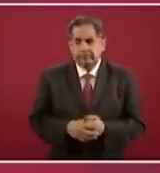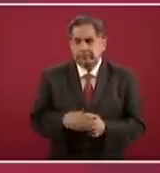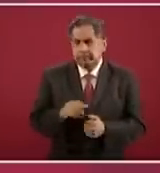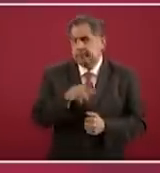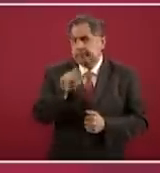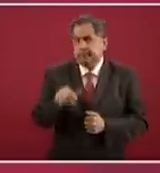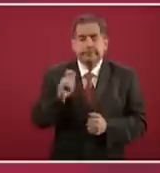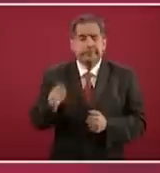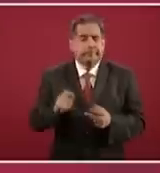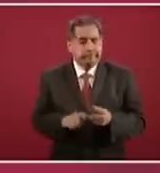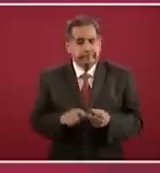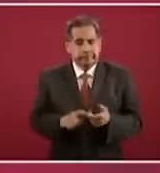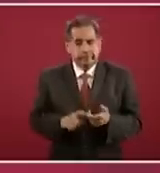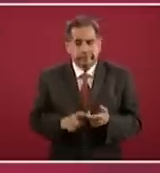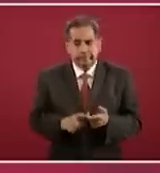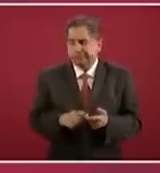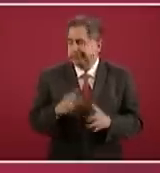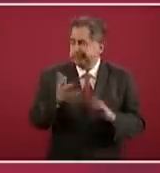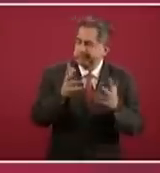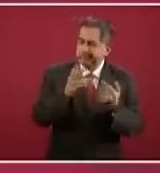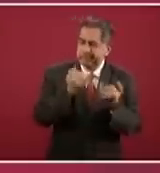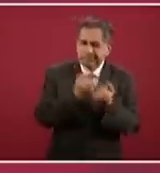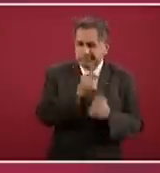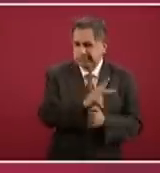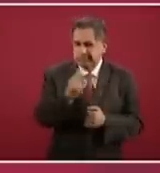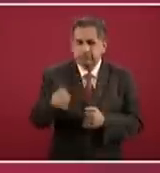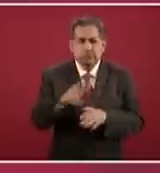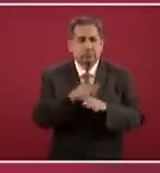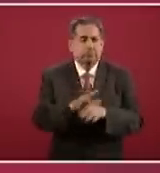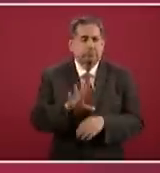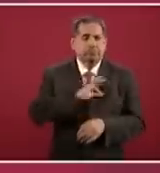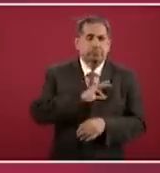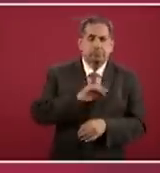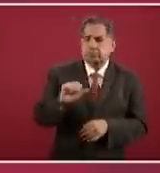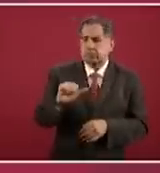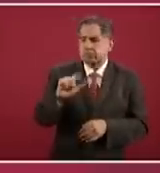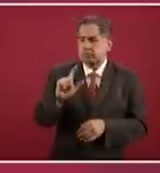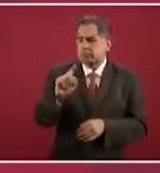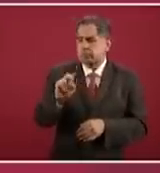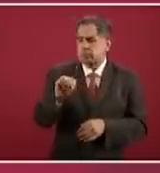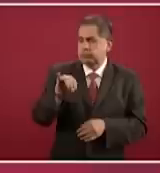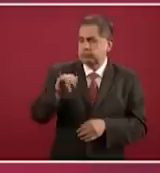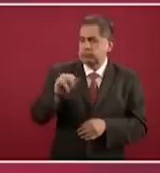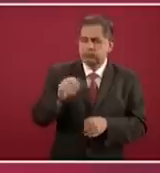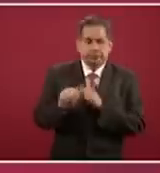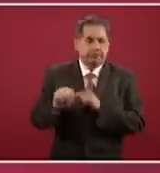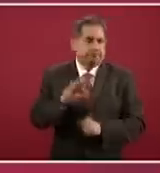Luego, algo parecido sobre el aluminio, también